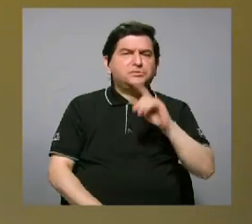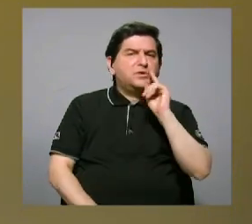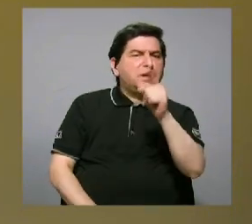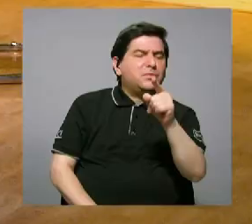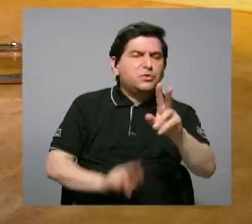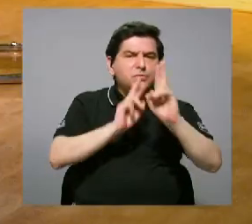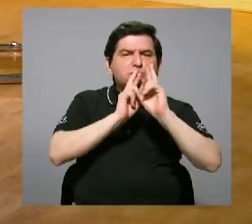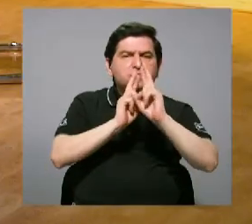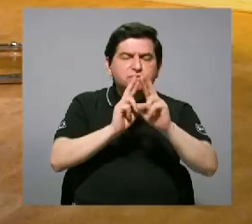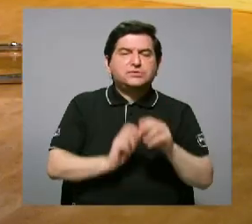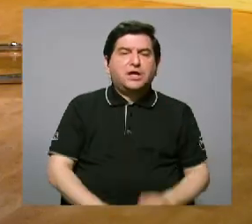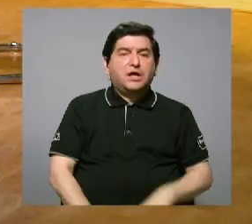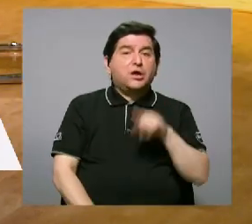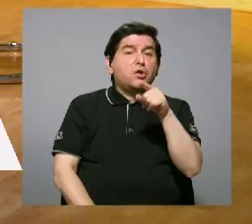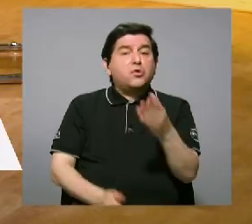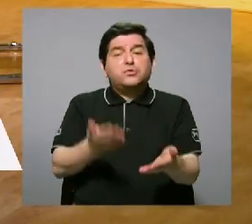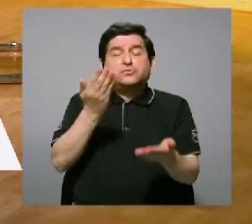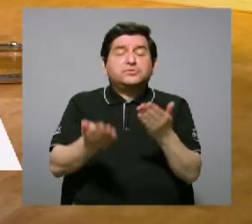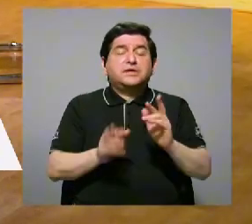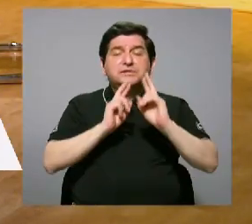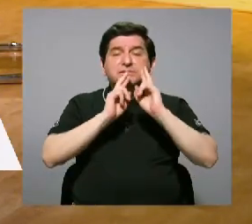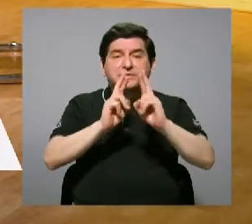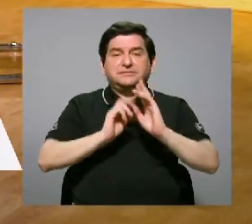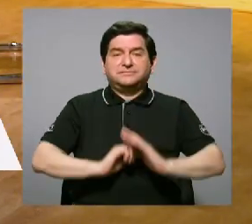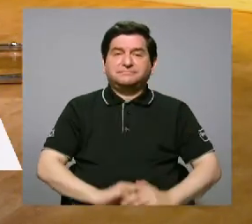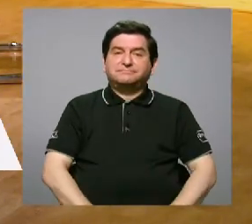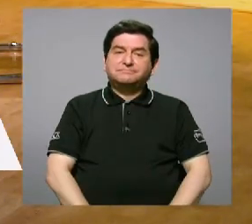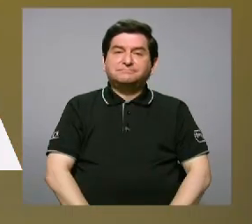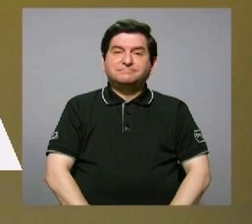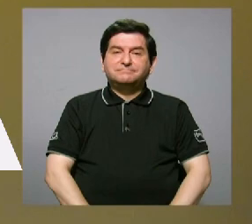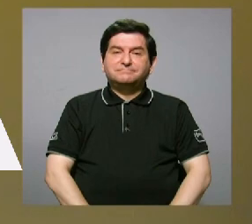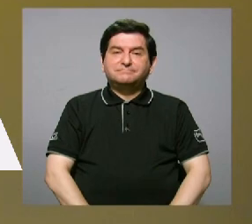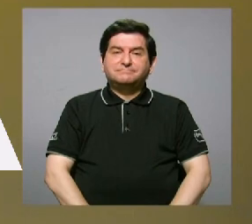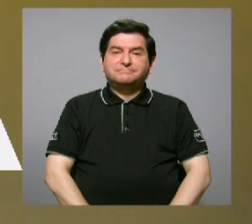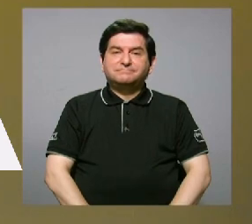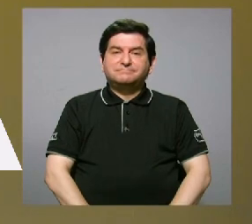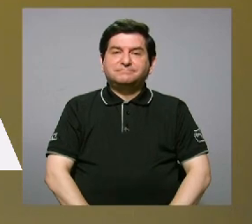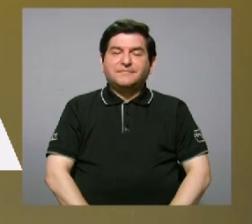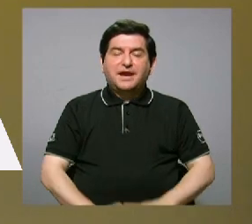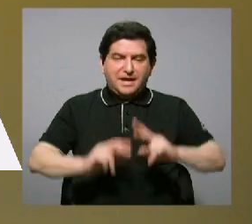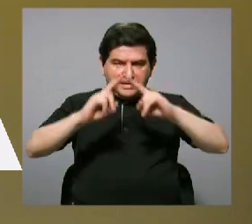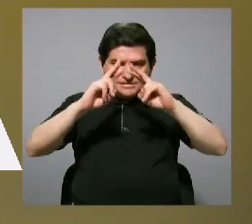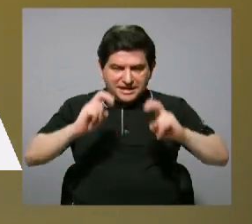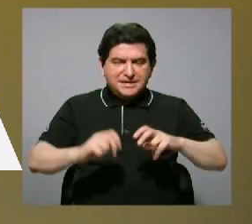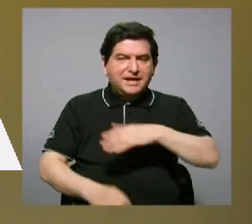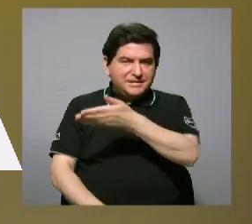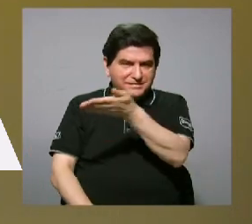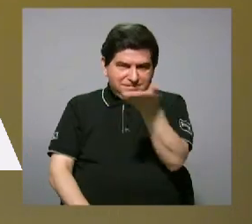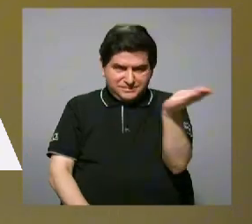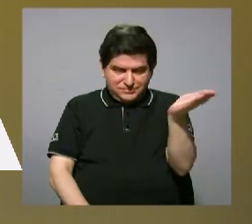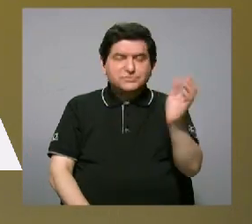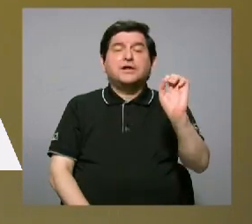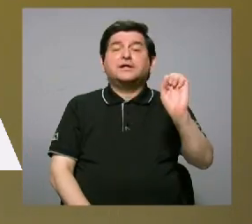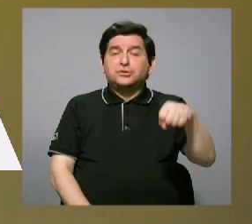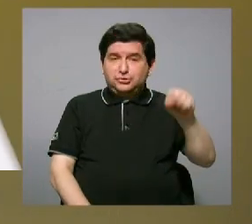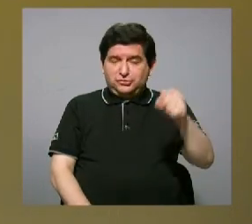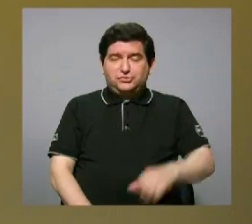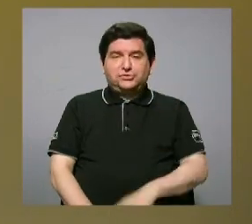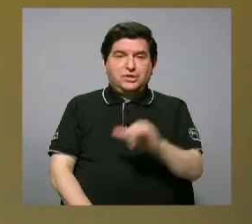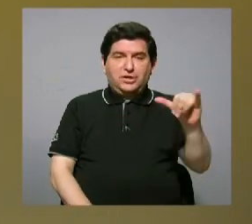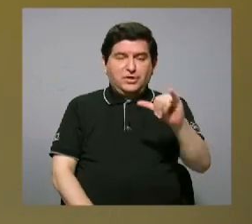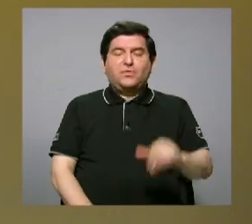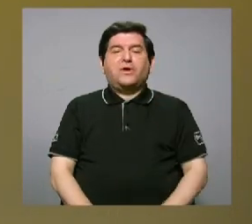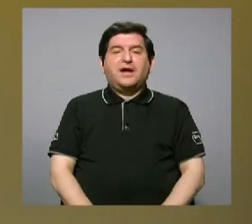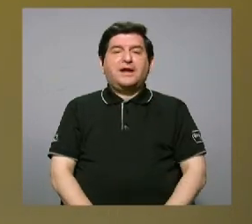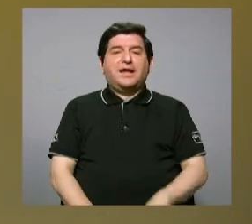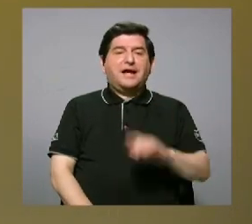ustedes lo que ustedes hubieran contestado. De manera que es la radiografía de ustedes y de don Danilo y